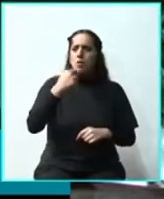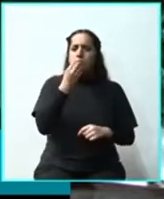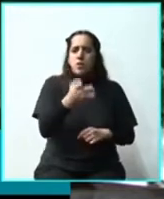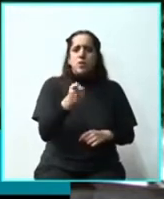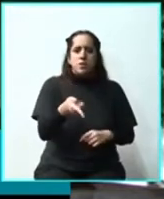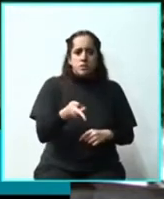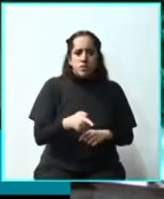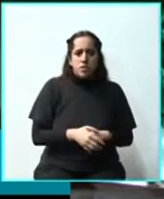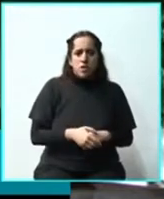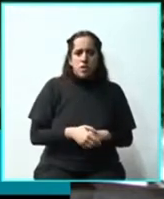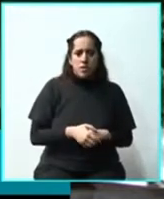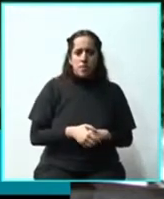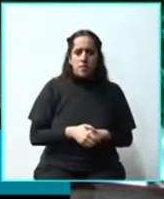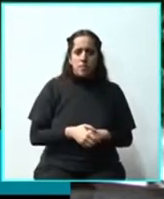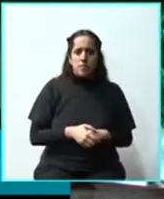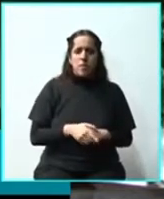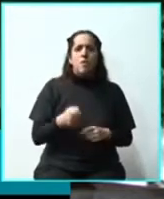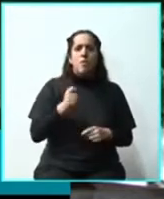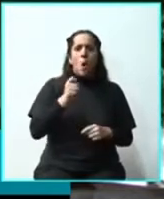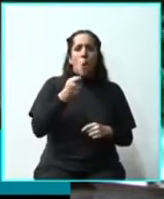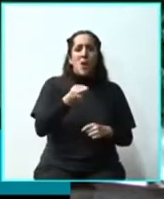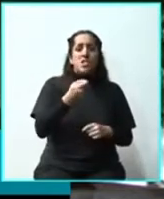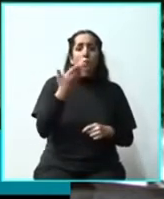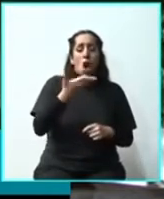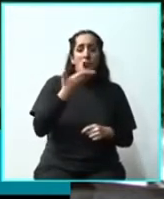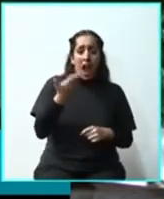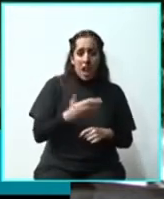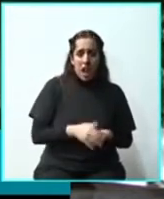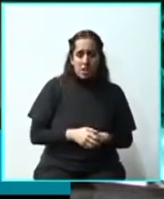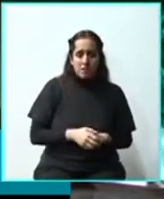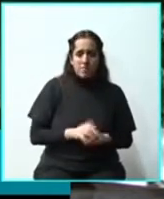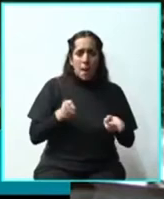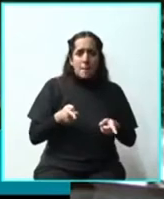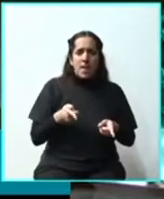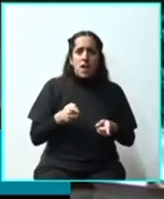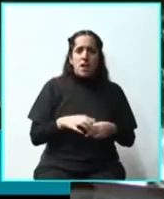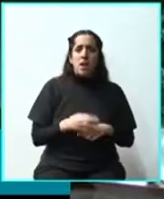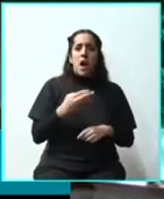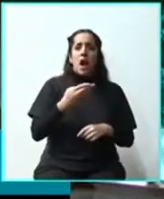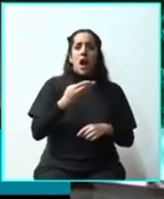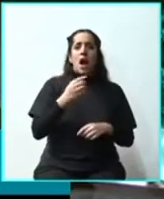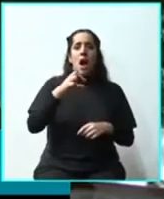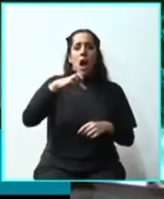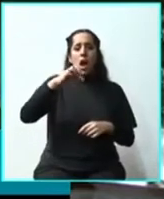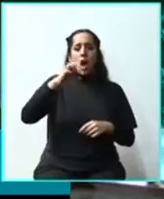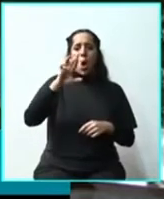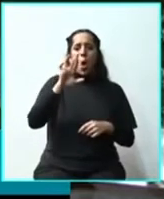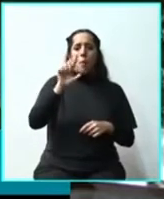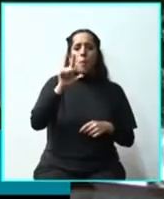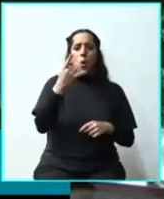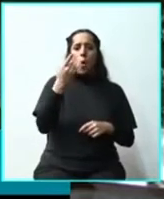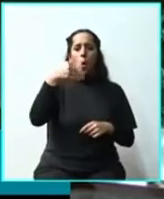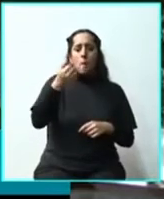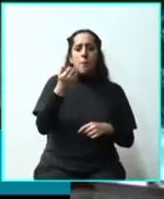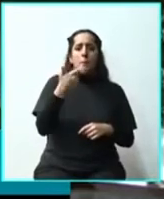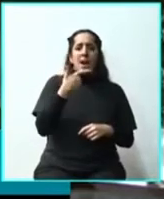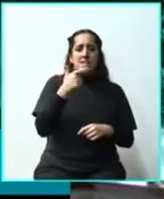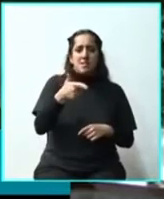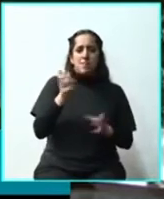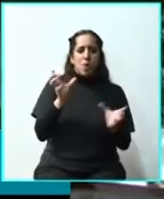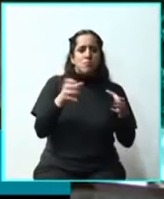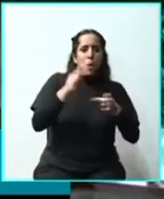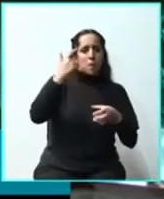ir pronto a juicio oral, a los plumas de la Federal, ese cuerpo de